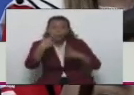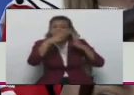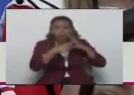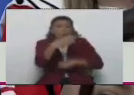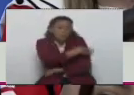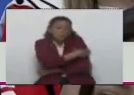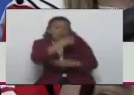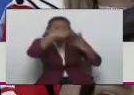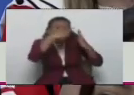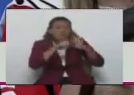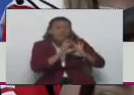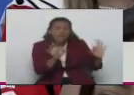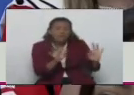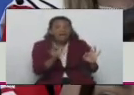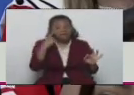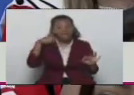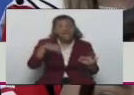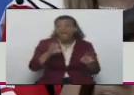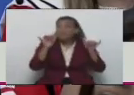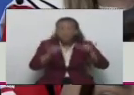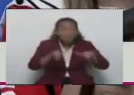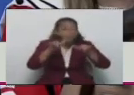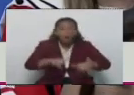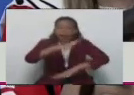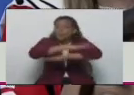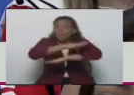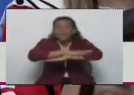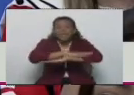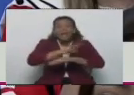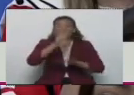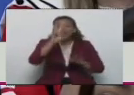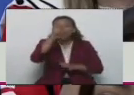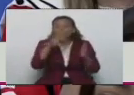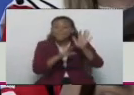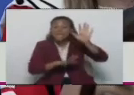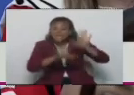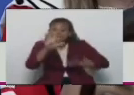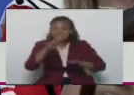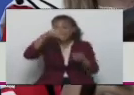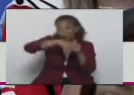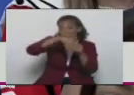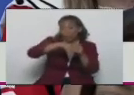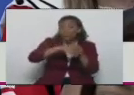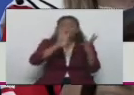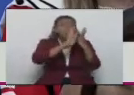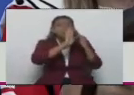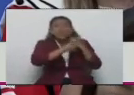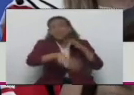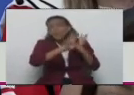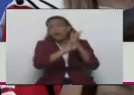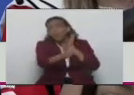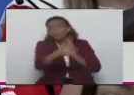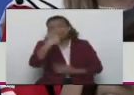oposición, porque así como se vendió en el 2015 la idea de la última cola, y de buena fe gente votó